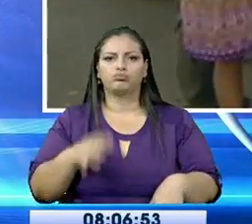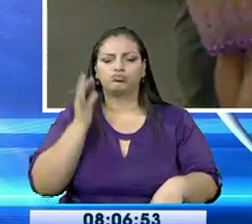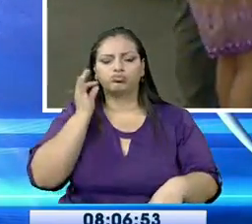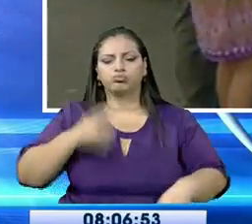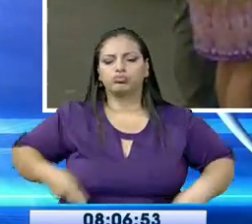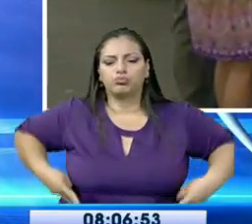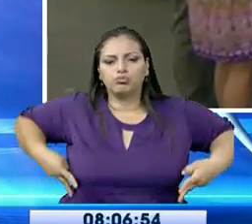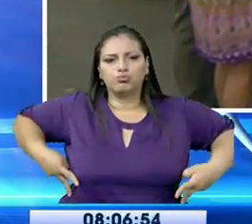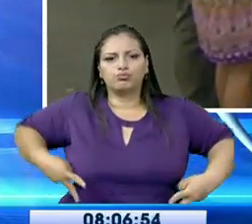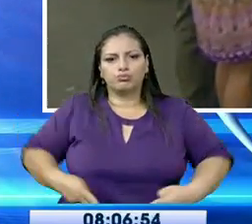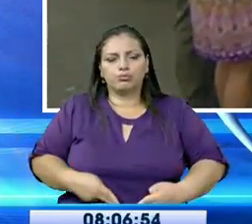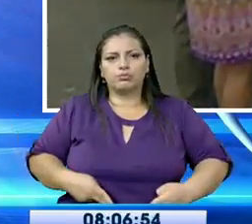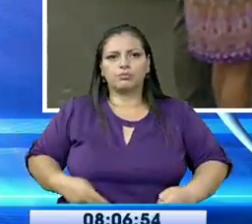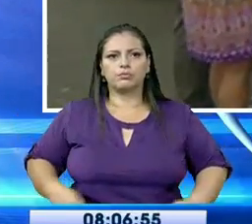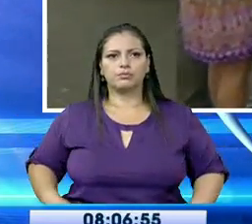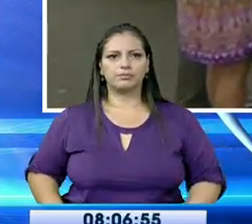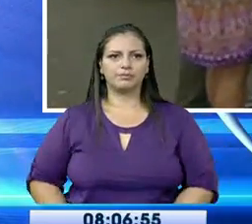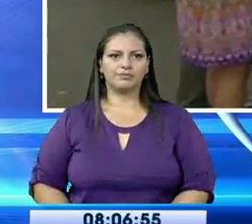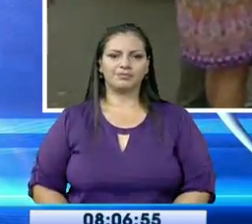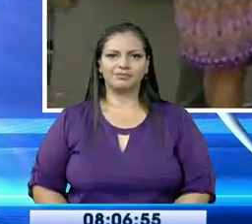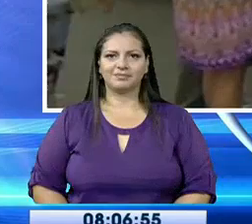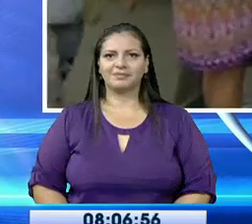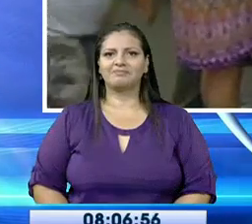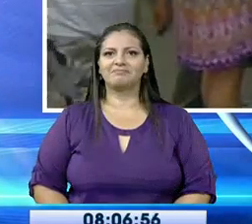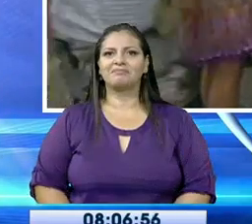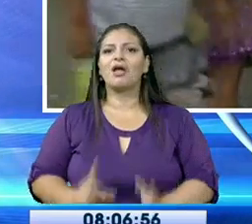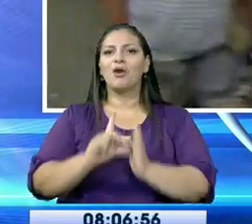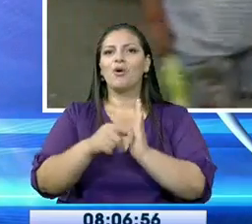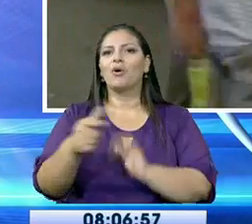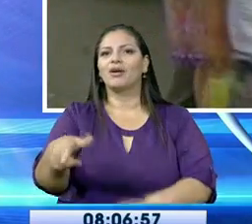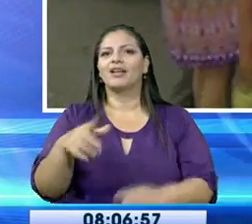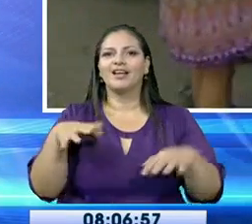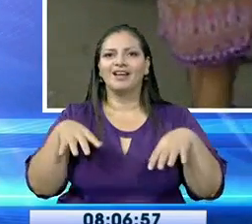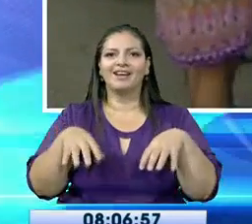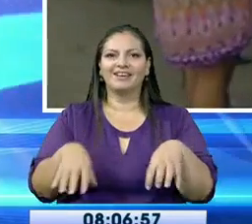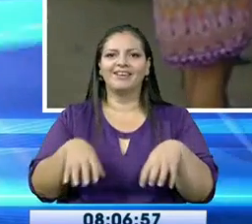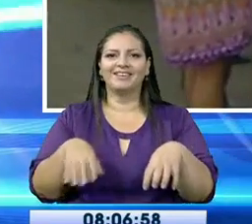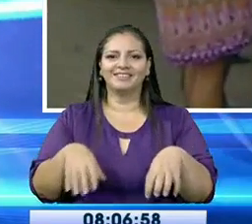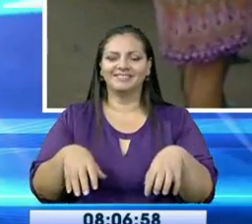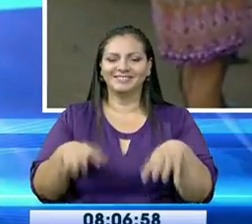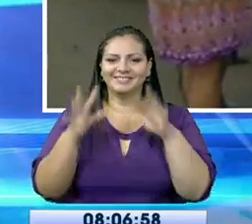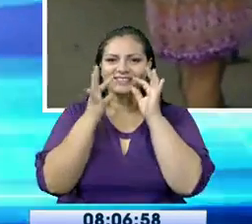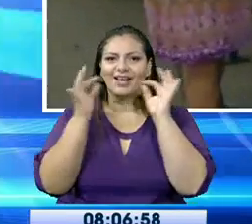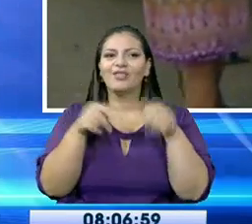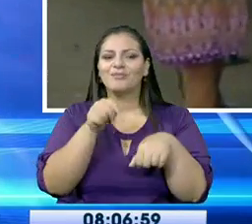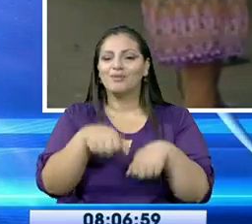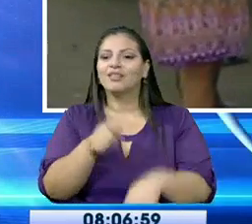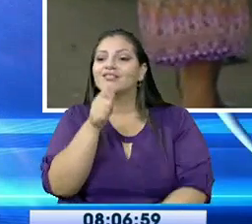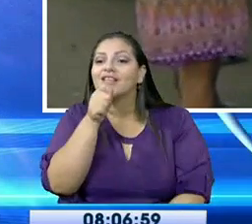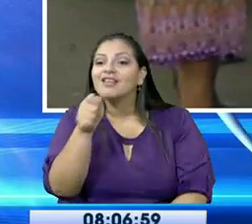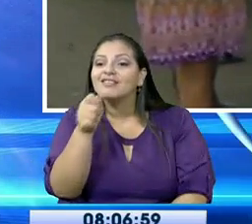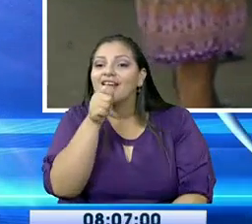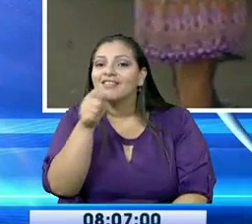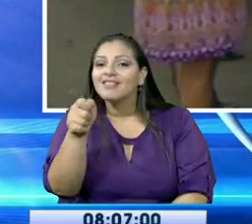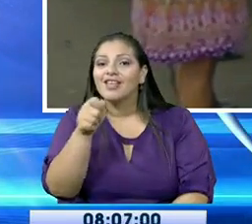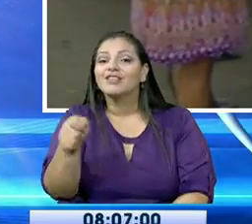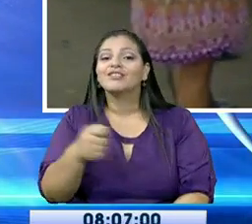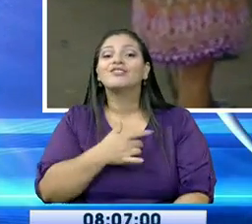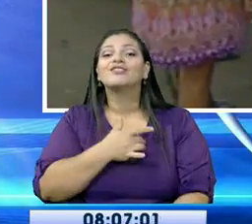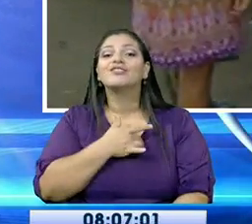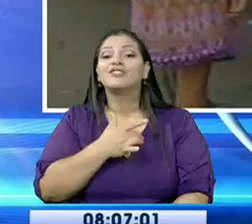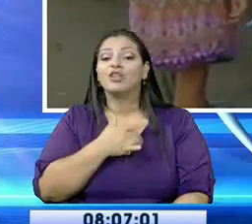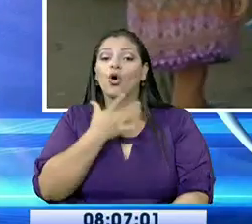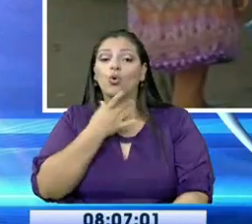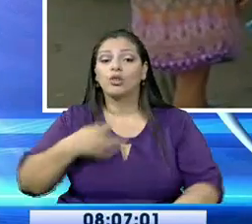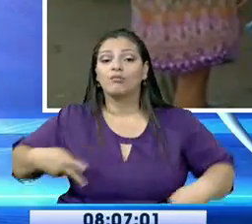la próxima salida, gracias. Entrevista a los gatos y a los perros para ver qué dicen, si les gusta o no. ¿Qué opinan? No, claro, sé si ellos estén de acuerdo, ¿ah? No, claro, sé. Porque